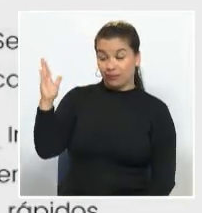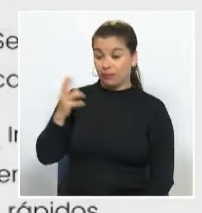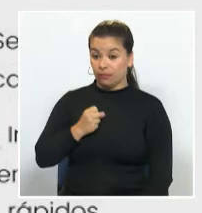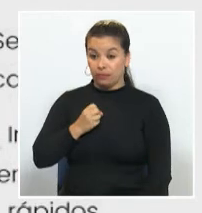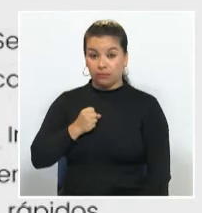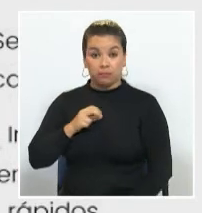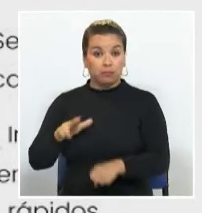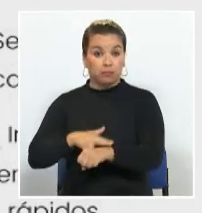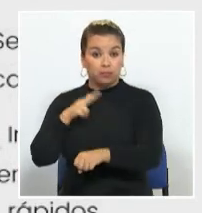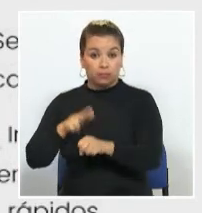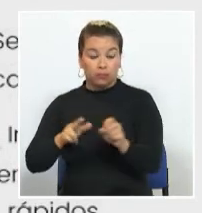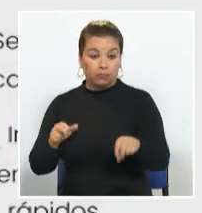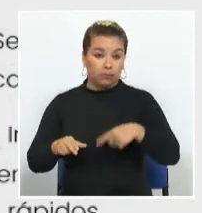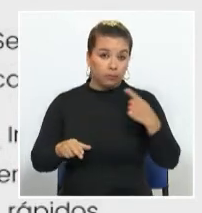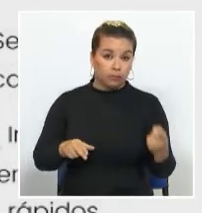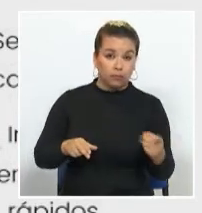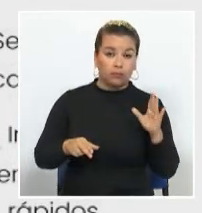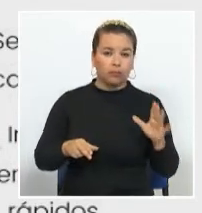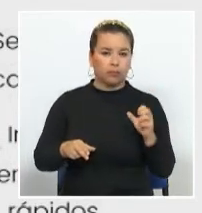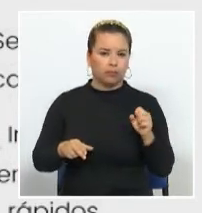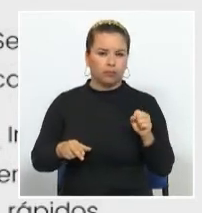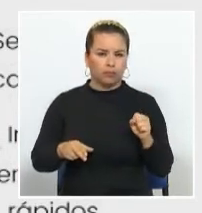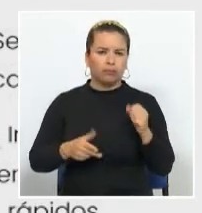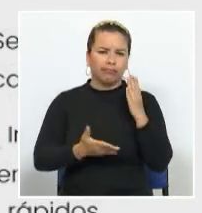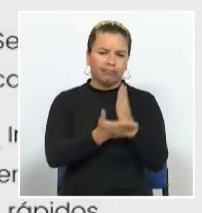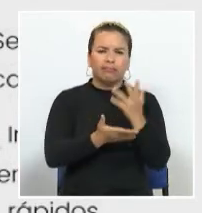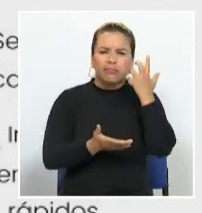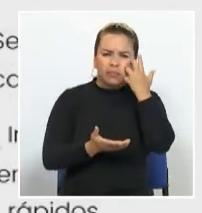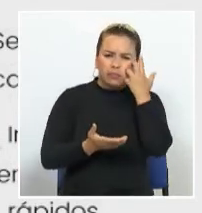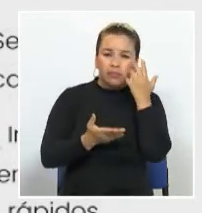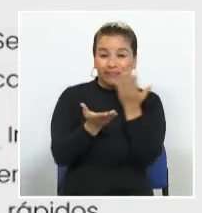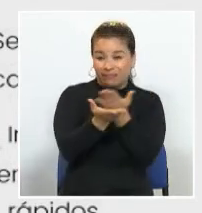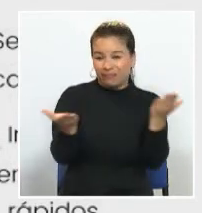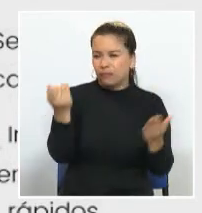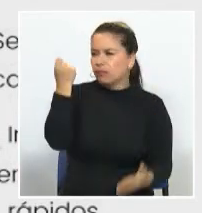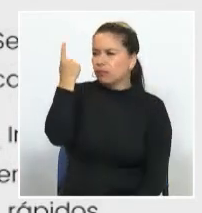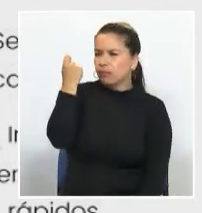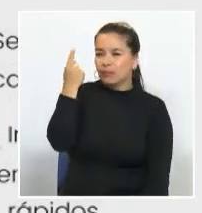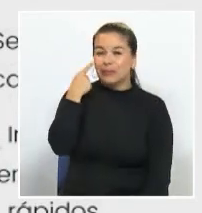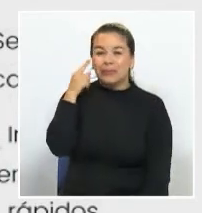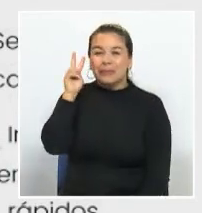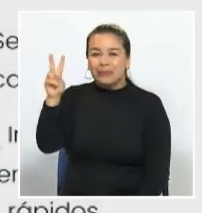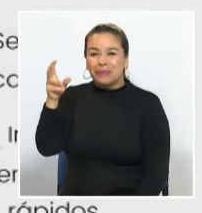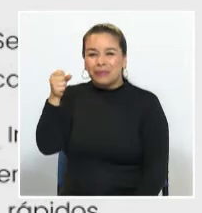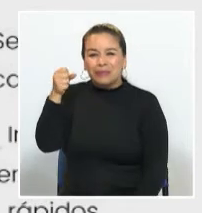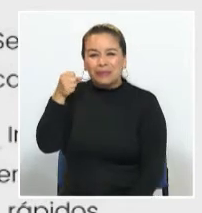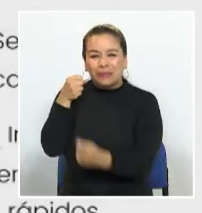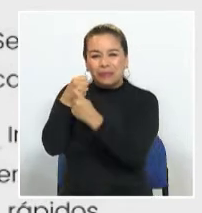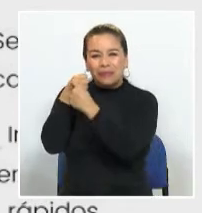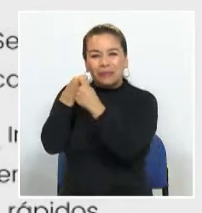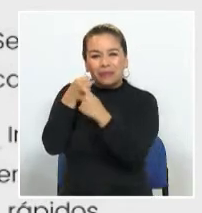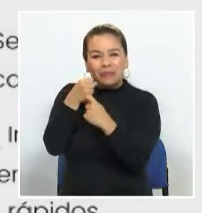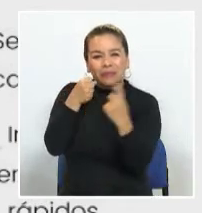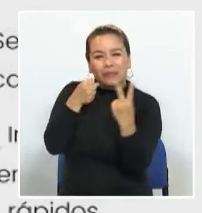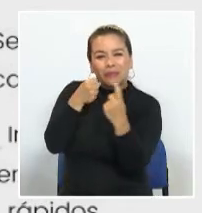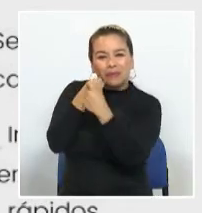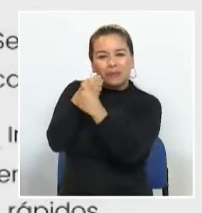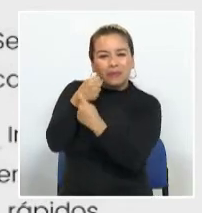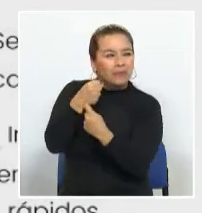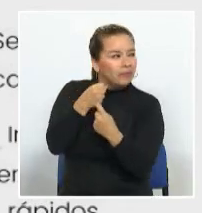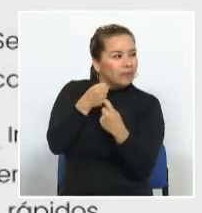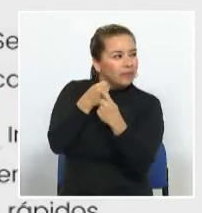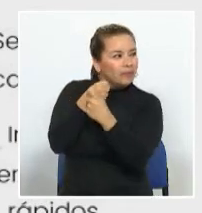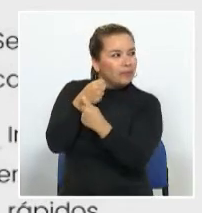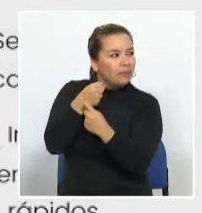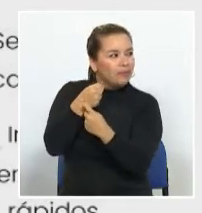llama la fibrilación auricular. Para que las personas entiendan un poco, ven unos punticos verdes, doctor. ¿Qué son esos punticos verdes?